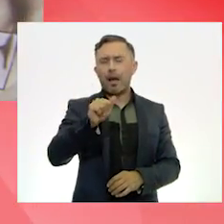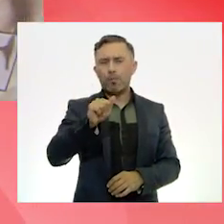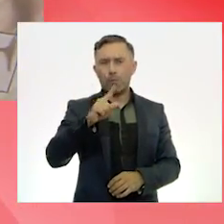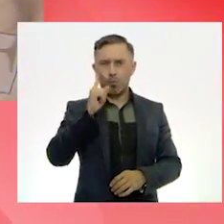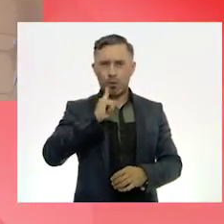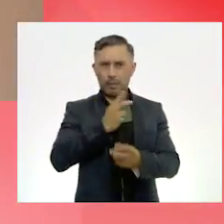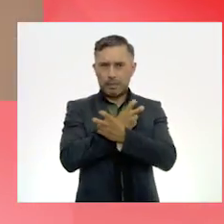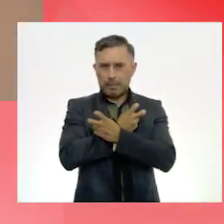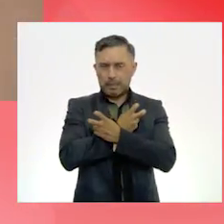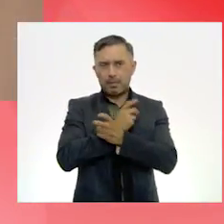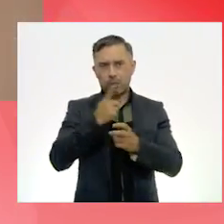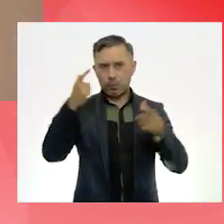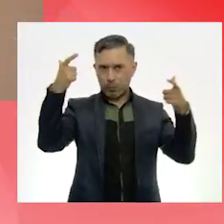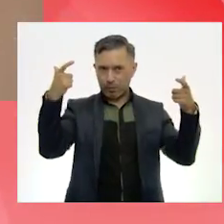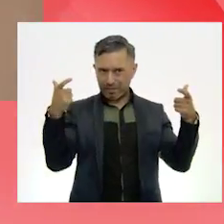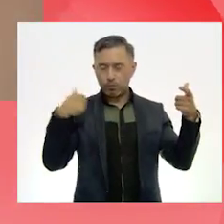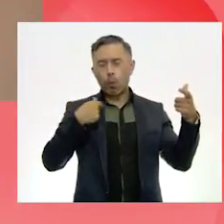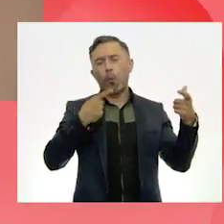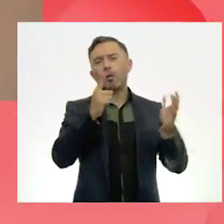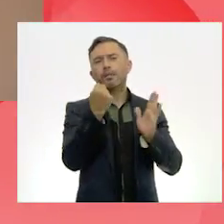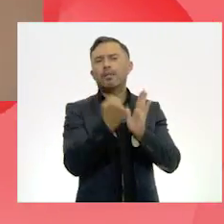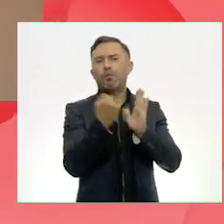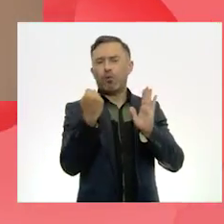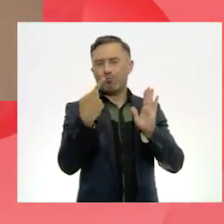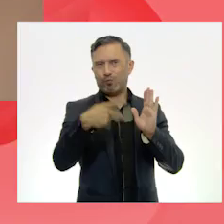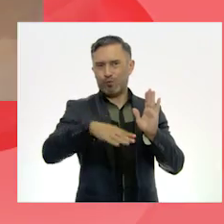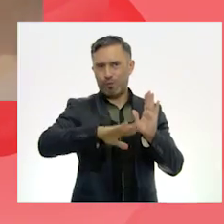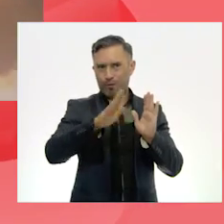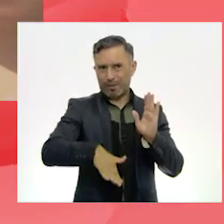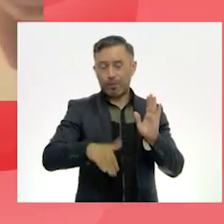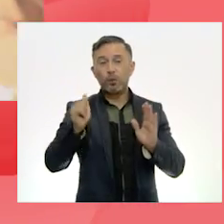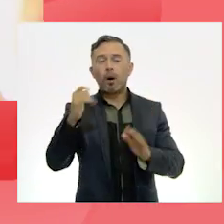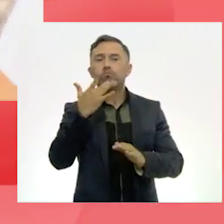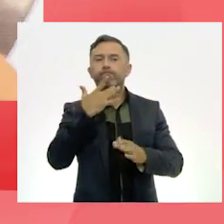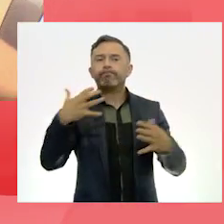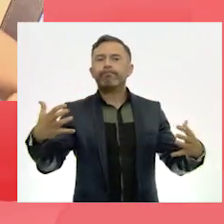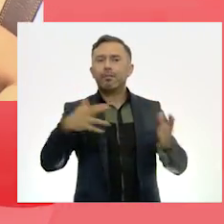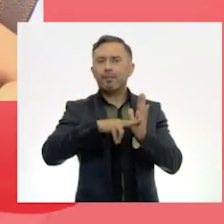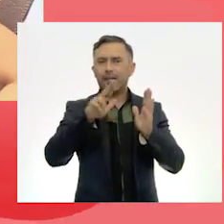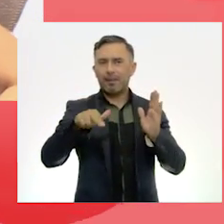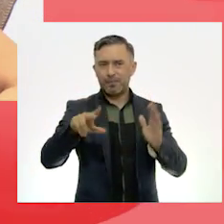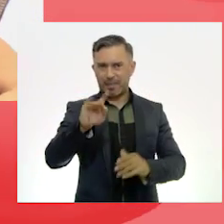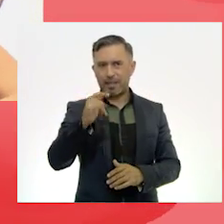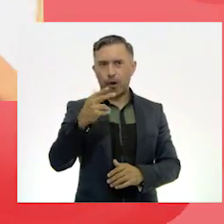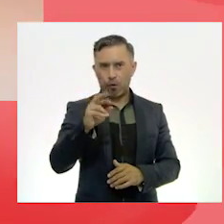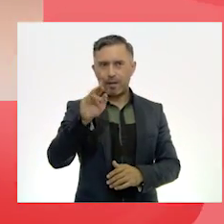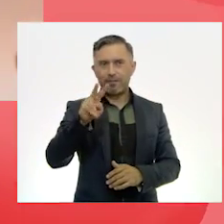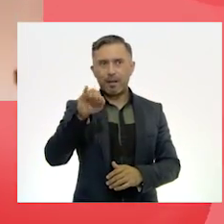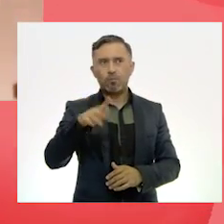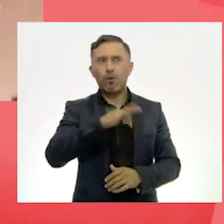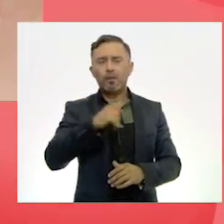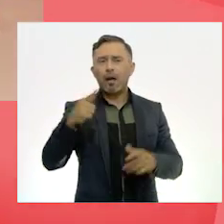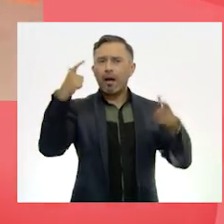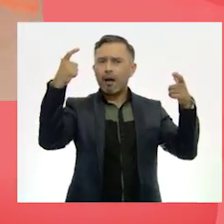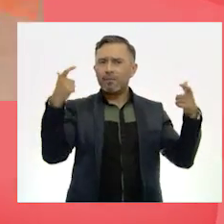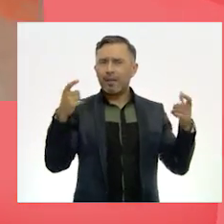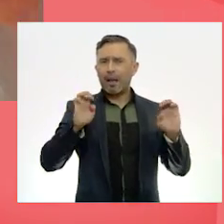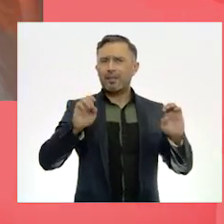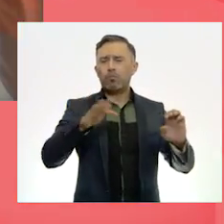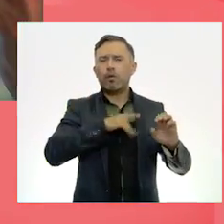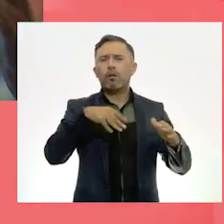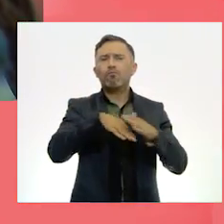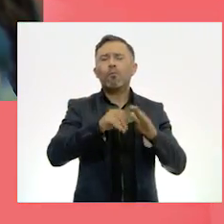México. De la mente de Posadas y bautizadas por Diego Rivera, las Catrinas danzan burlonas por todo el Jardín